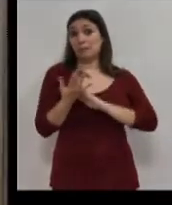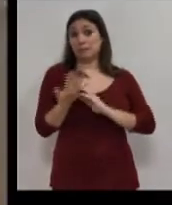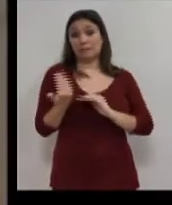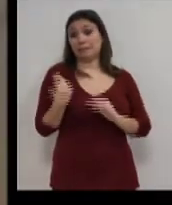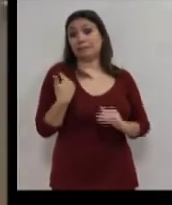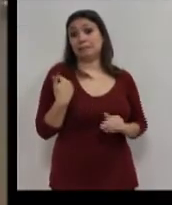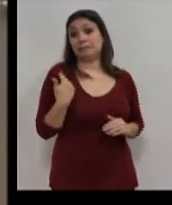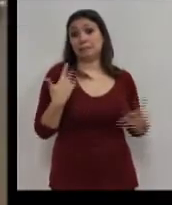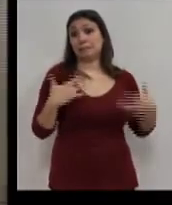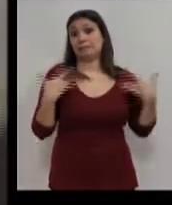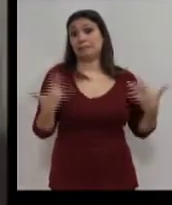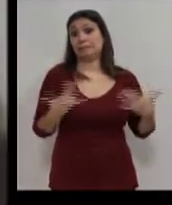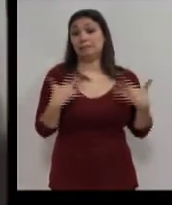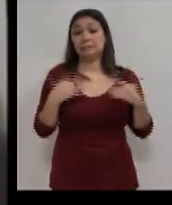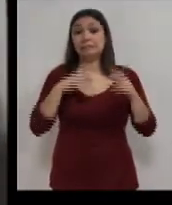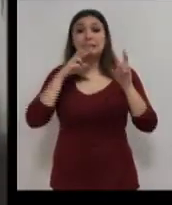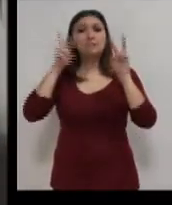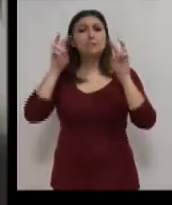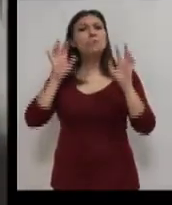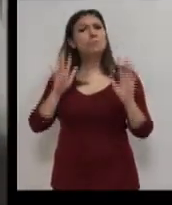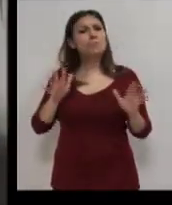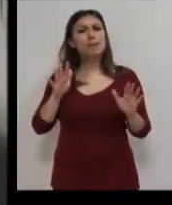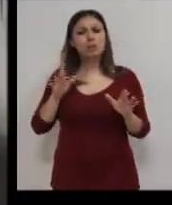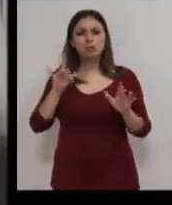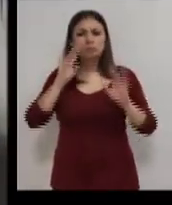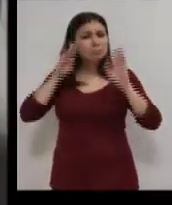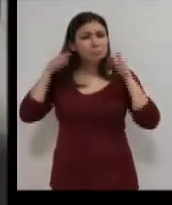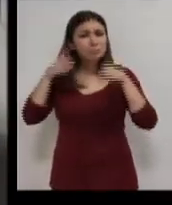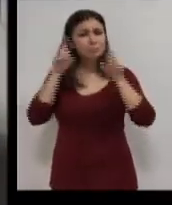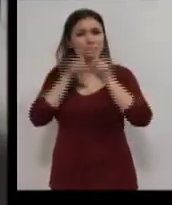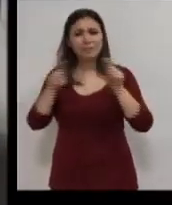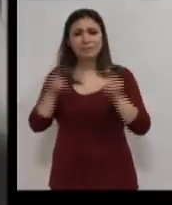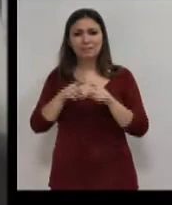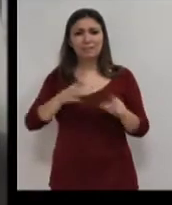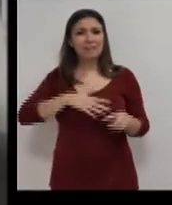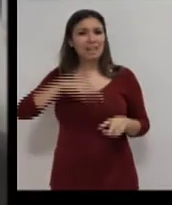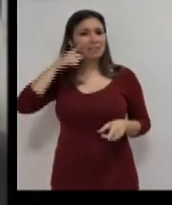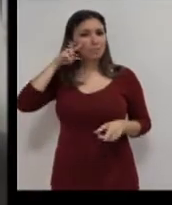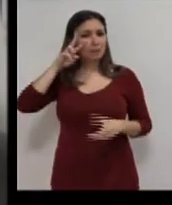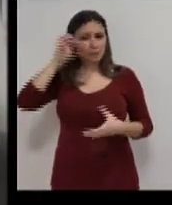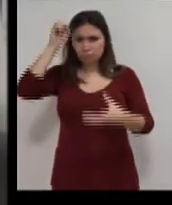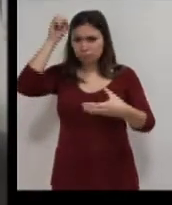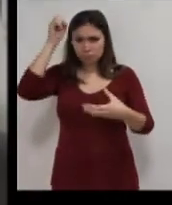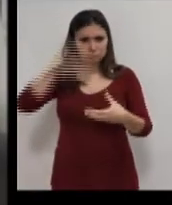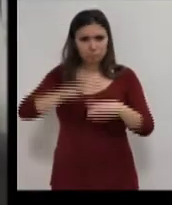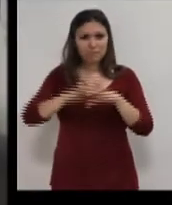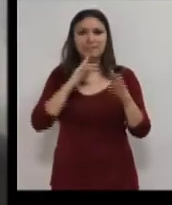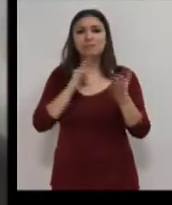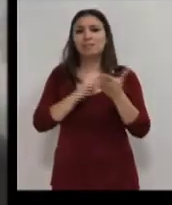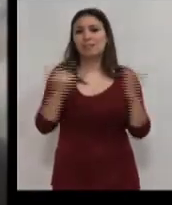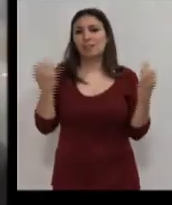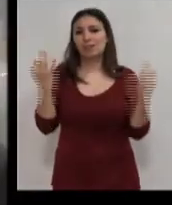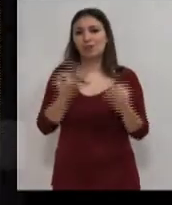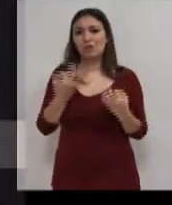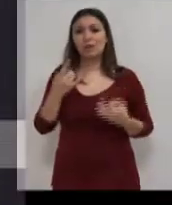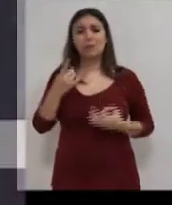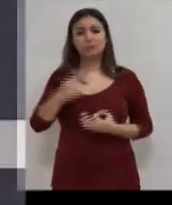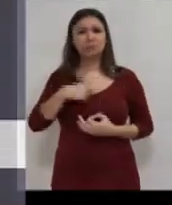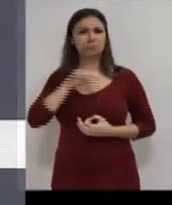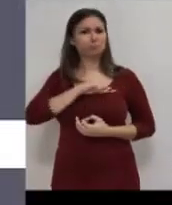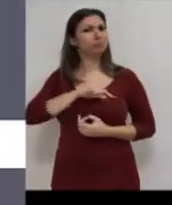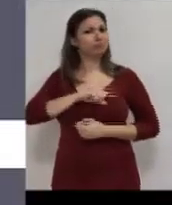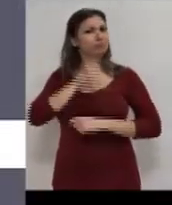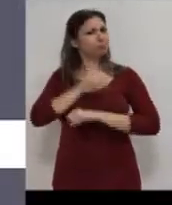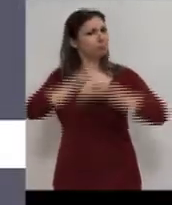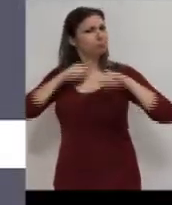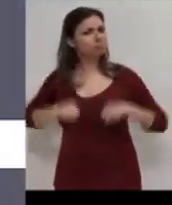somos una empresa de nueva creación, muy reciente en todo esto, pero sí volcamos en ella todo lo que es nuestra